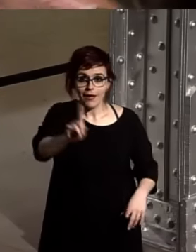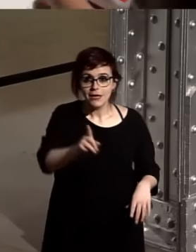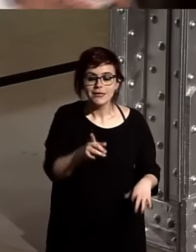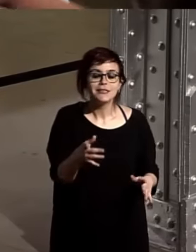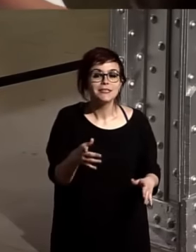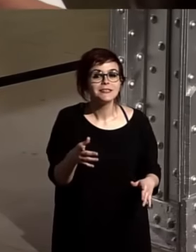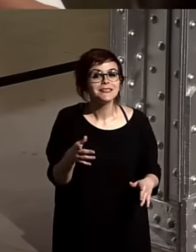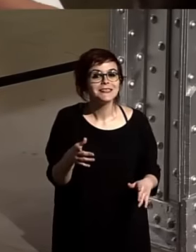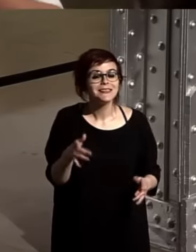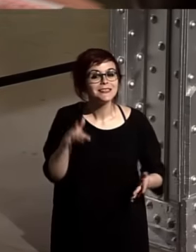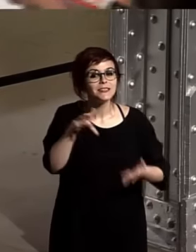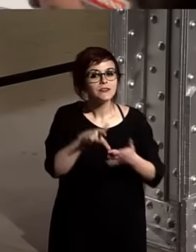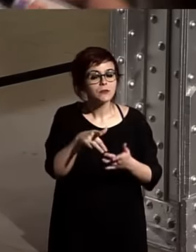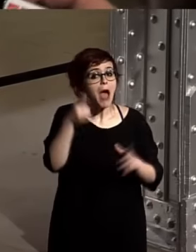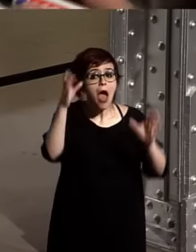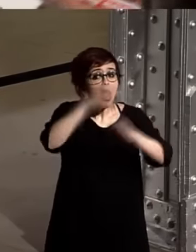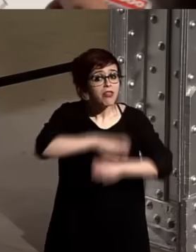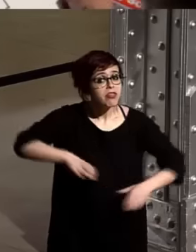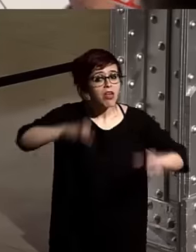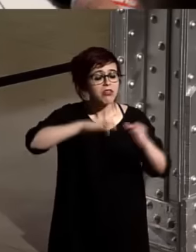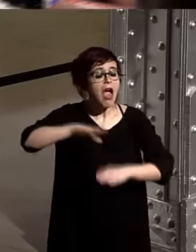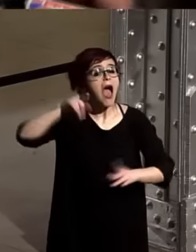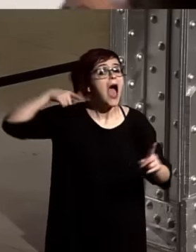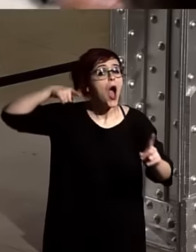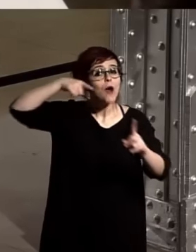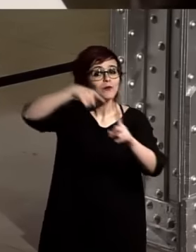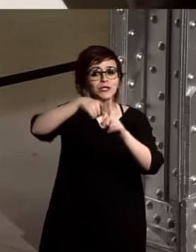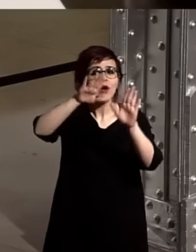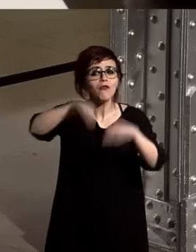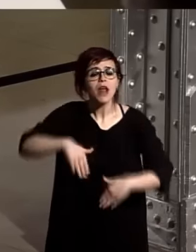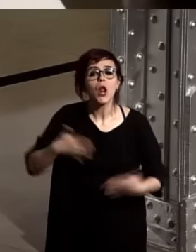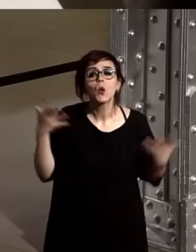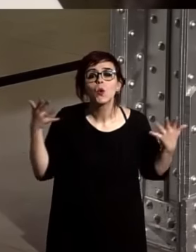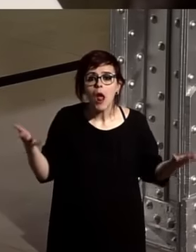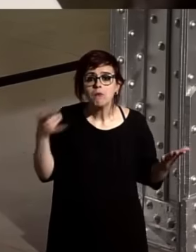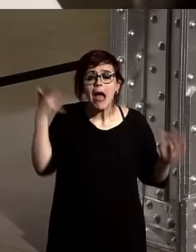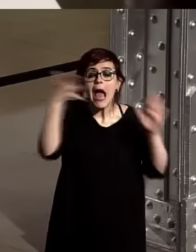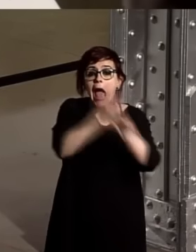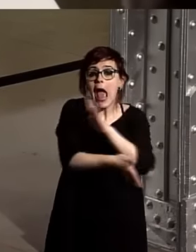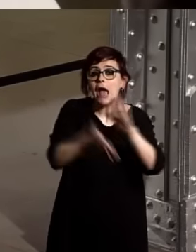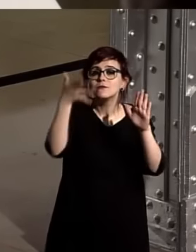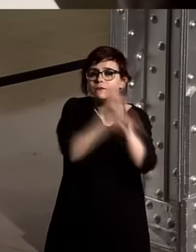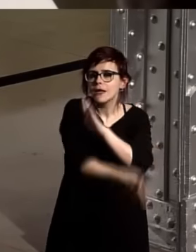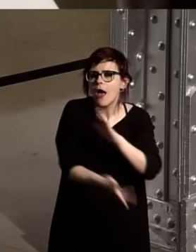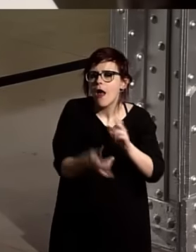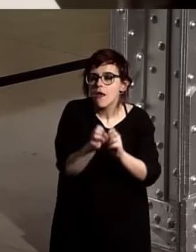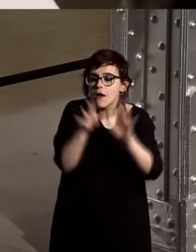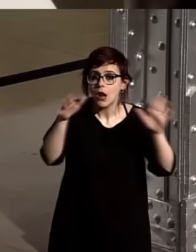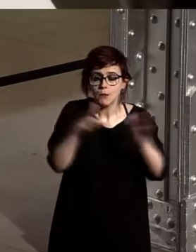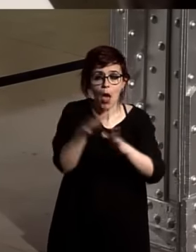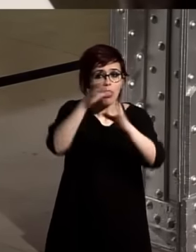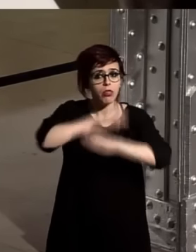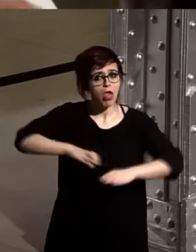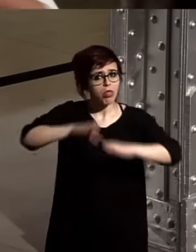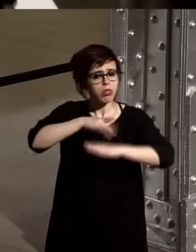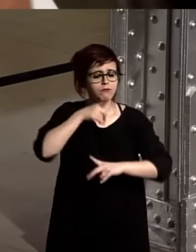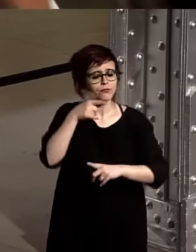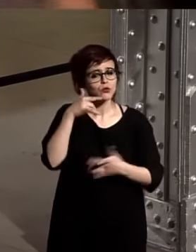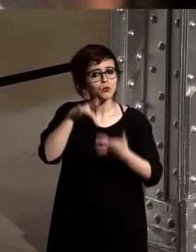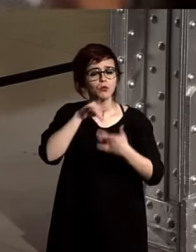la ciencia lo que busca el objeto final de la ciencia es la búsqueda de explicaciones es decir el científico parte de la